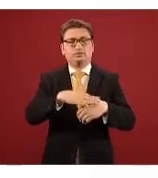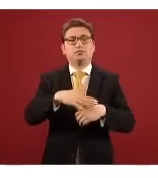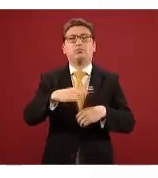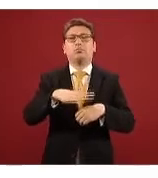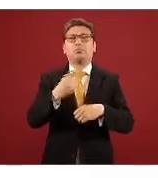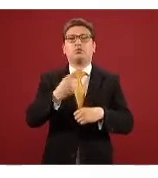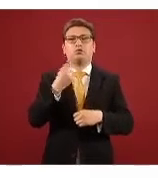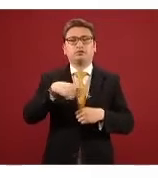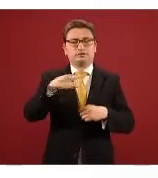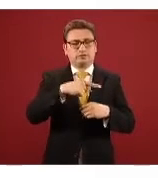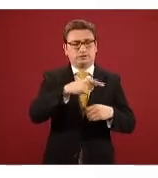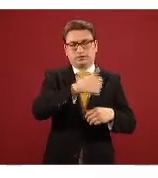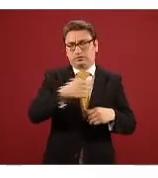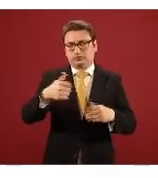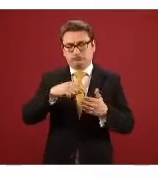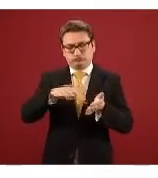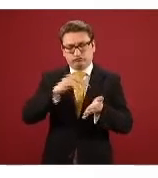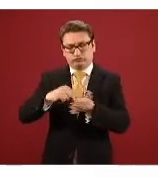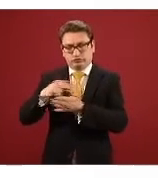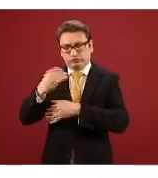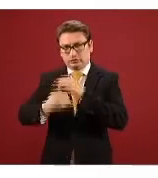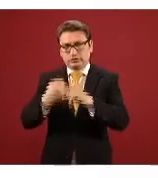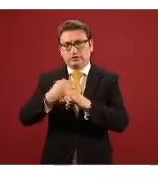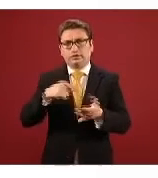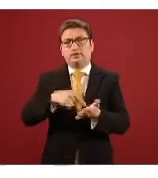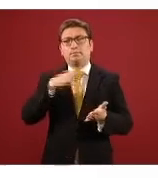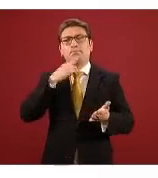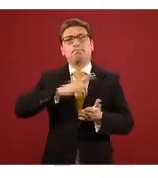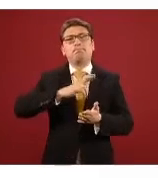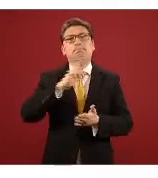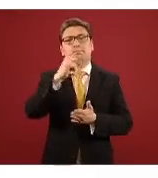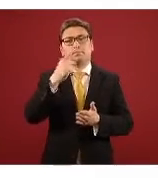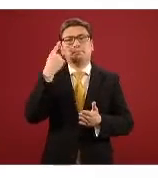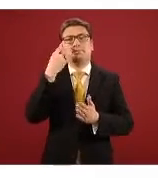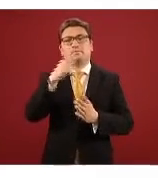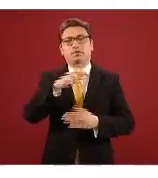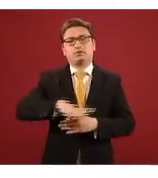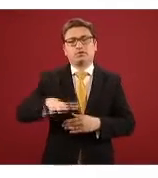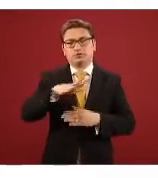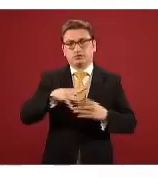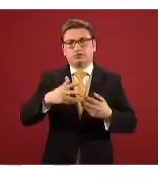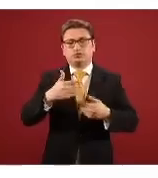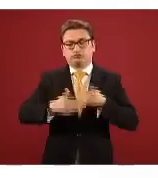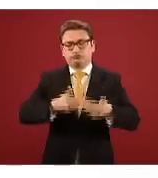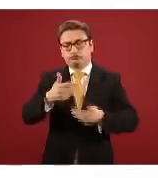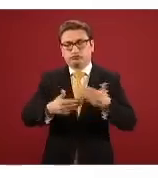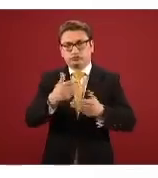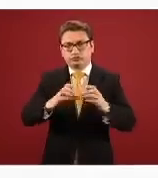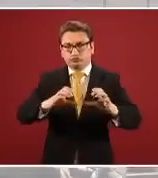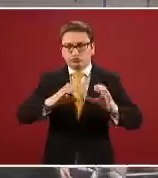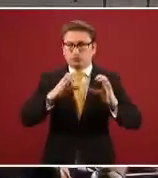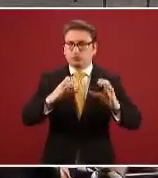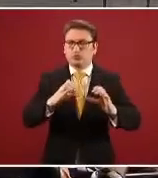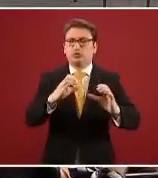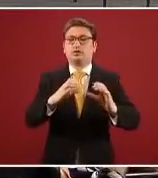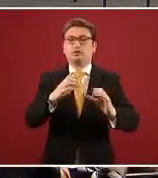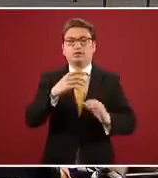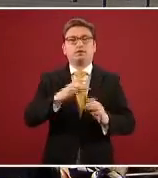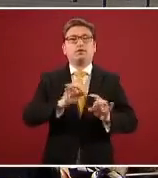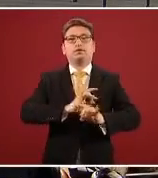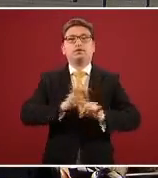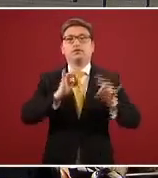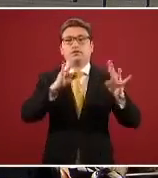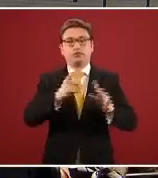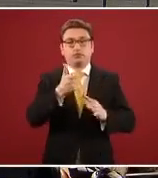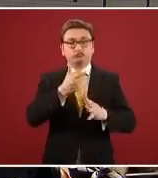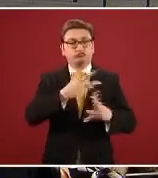estos tratados internacionales es precisamente mejorar la calidad de los mecanismos de medidas precautorias para poder detener que